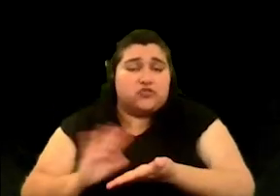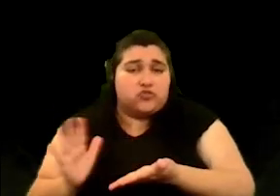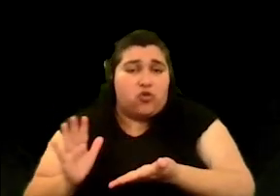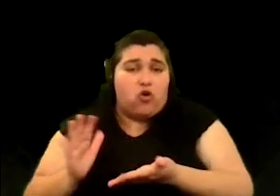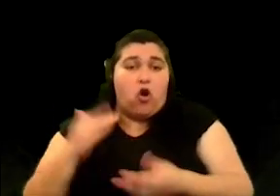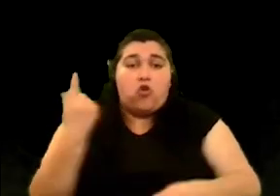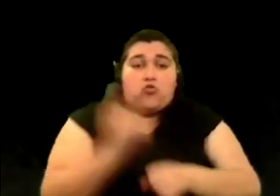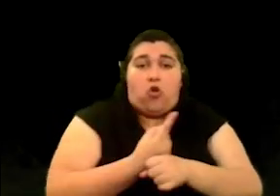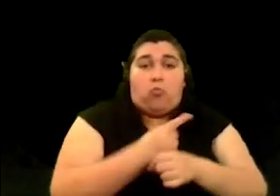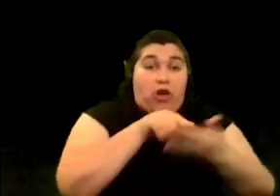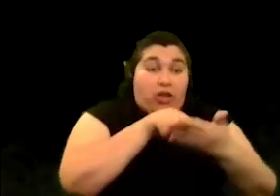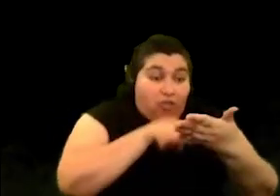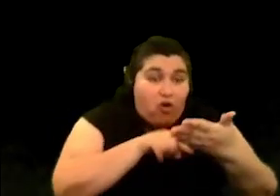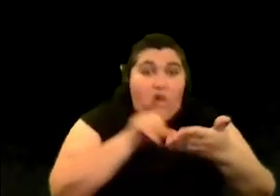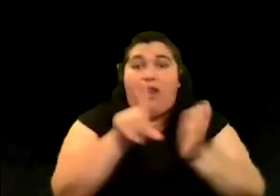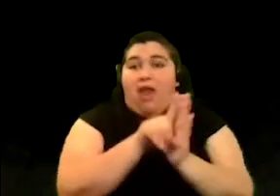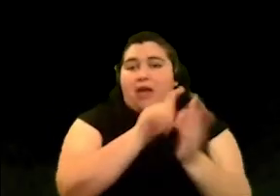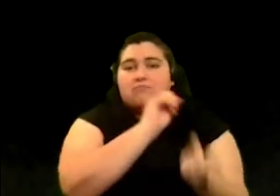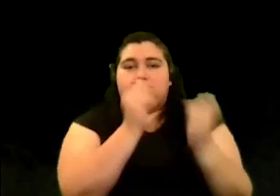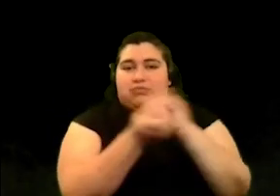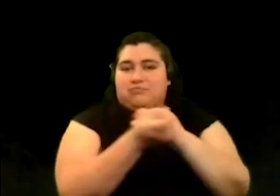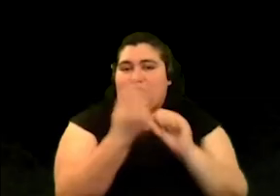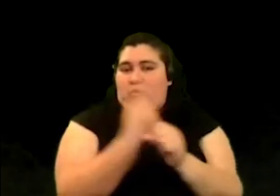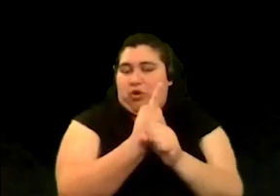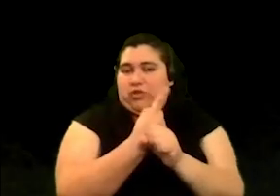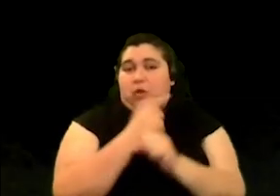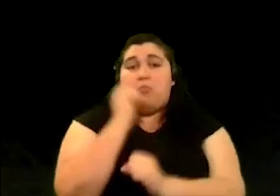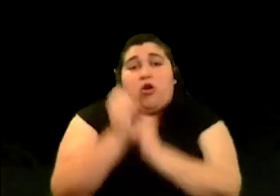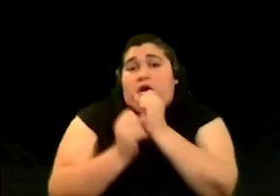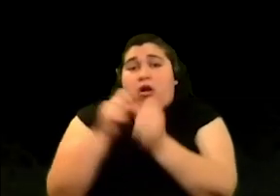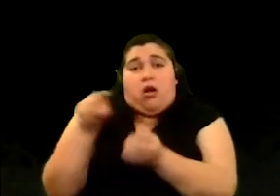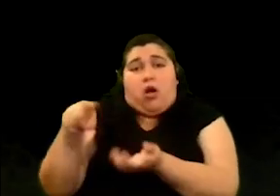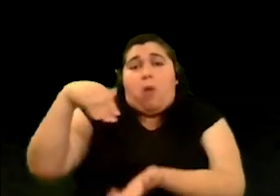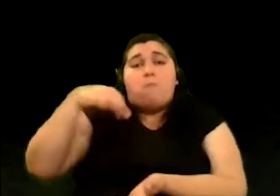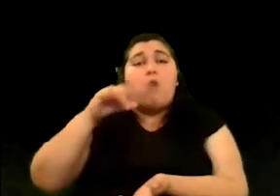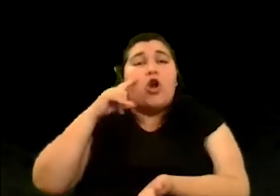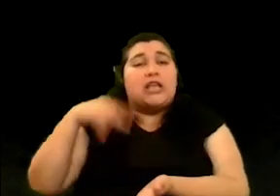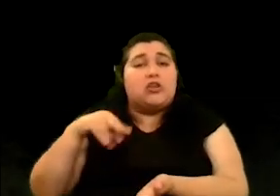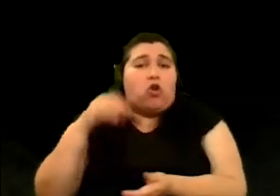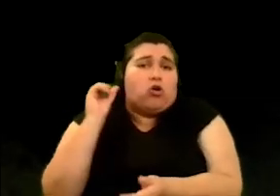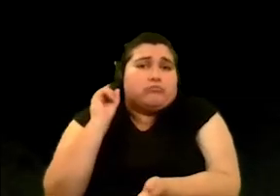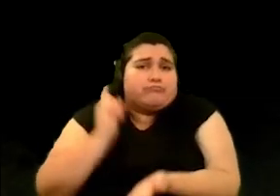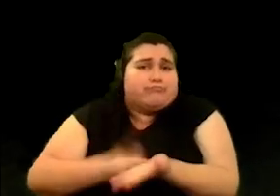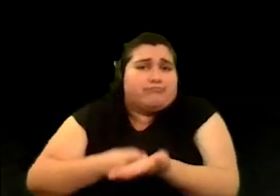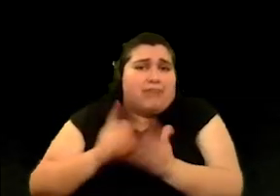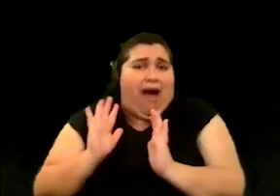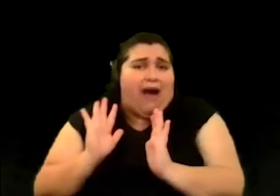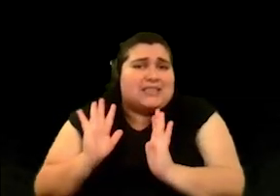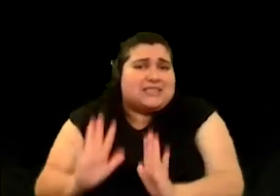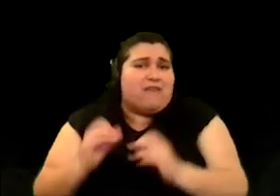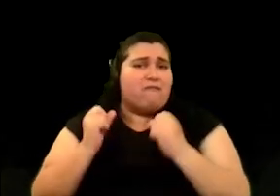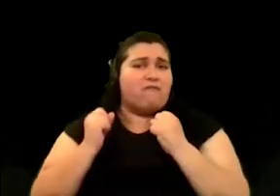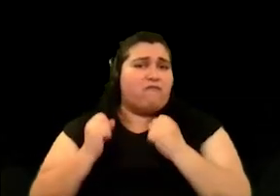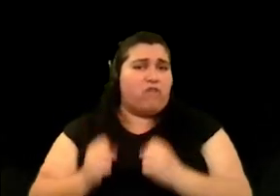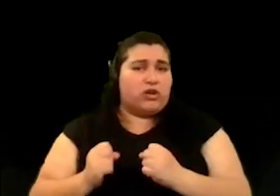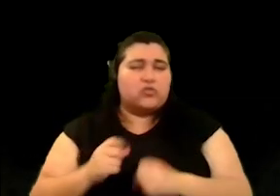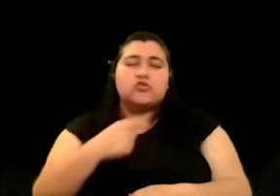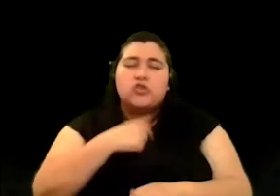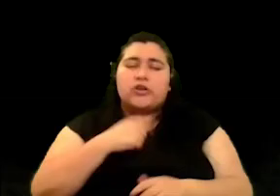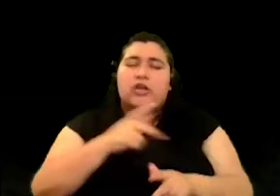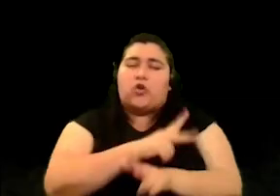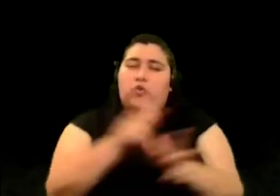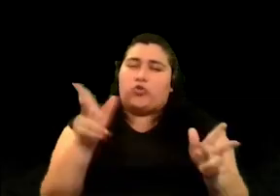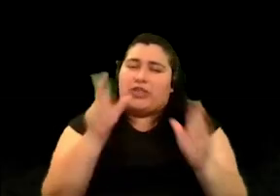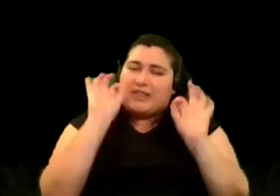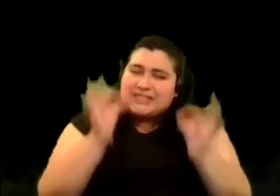subvertir la letra de la ley. Porque Molinos está firme. Y esa es la enseñanza que yo quiero que les quede de todo esto,